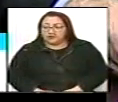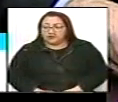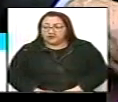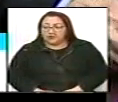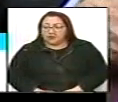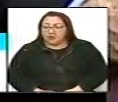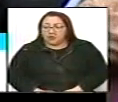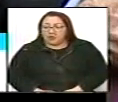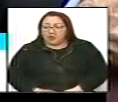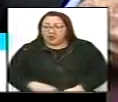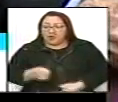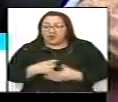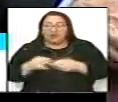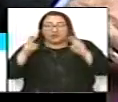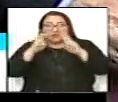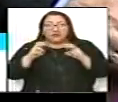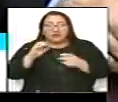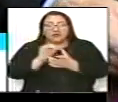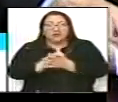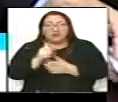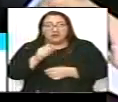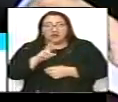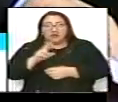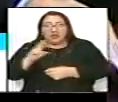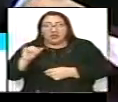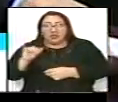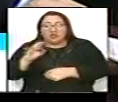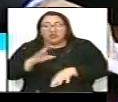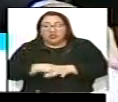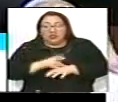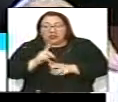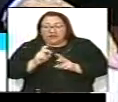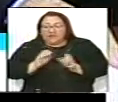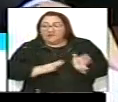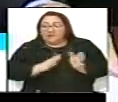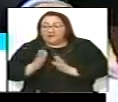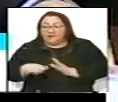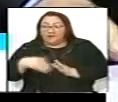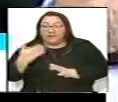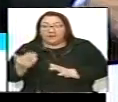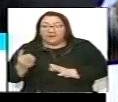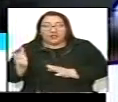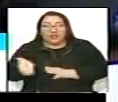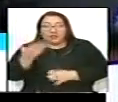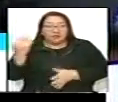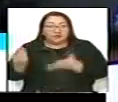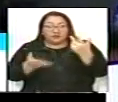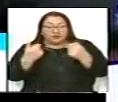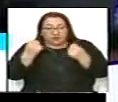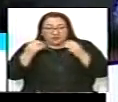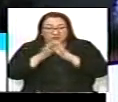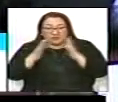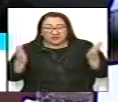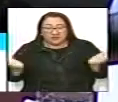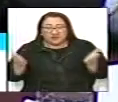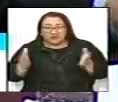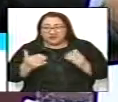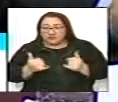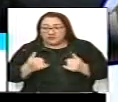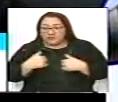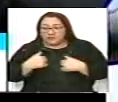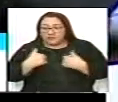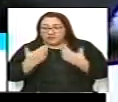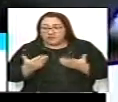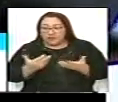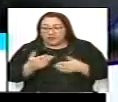pie para que se investigue al señor Chávarri sobre ese extremo casualmente deslacrado, que así lo entiendo yo. Y hoy día teníamos